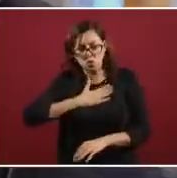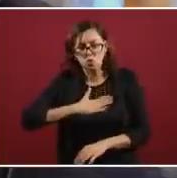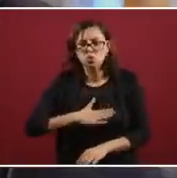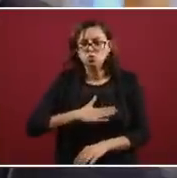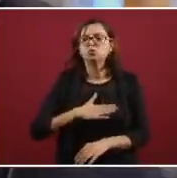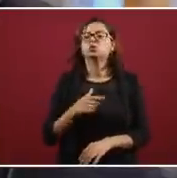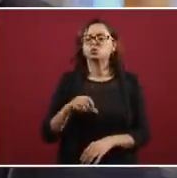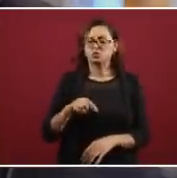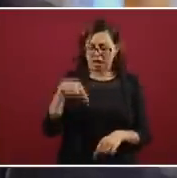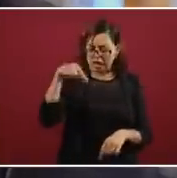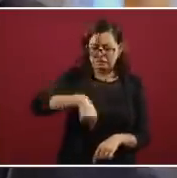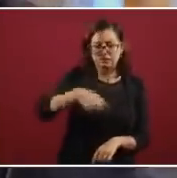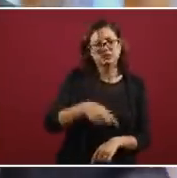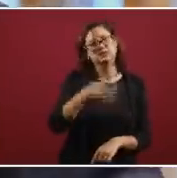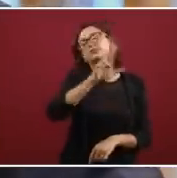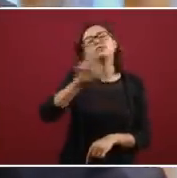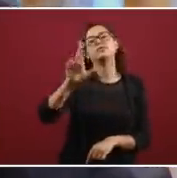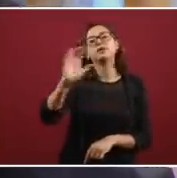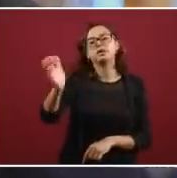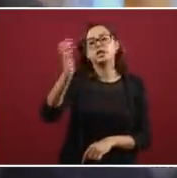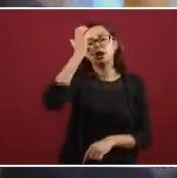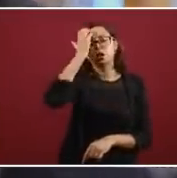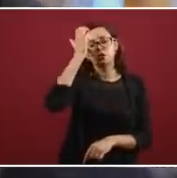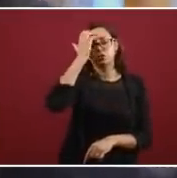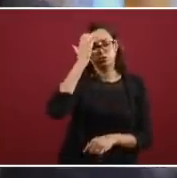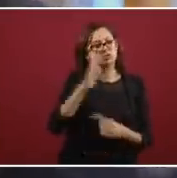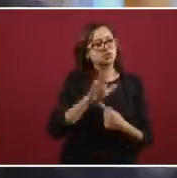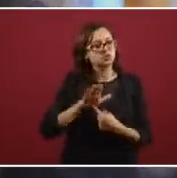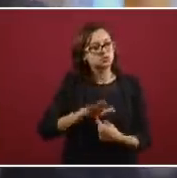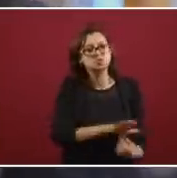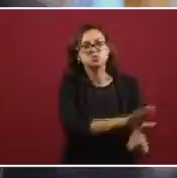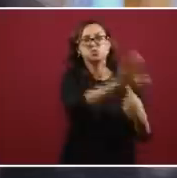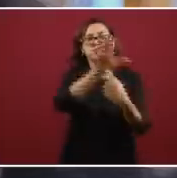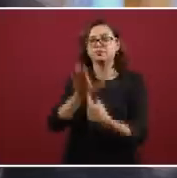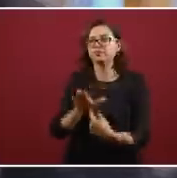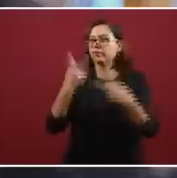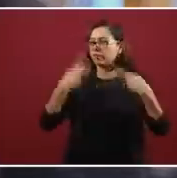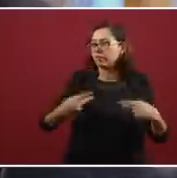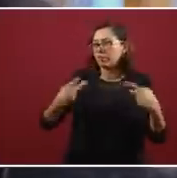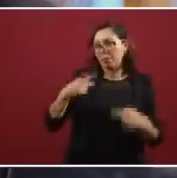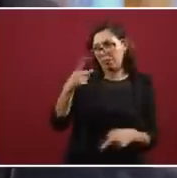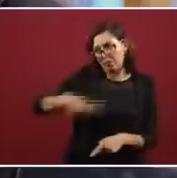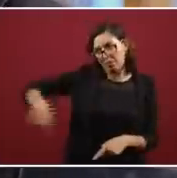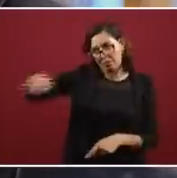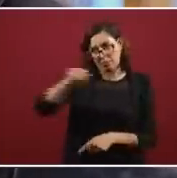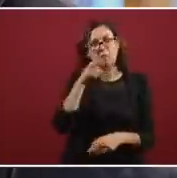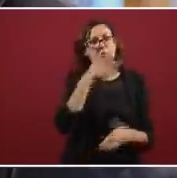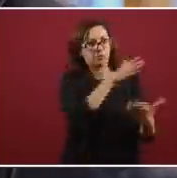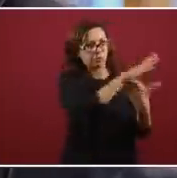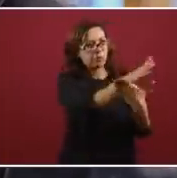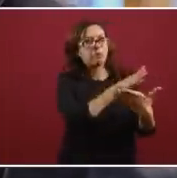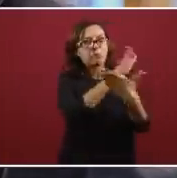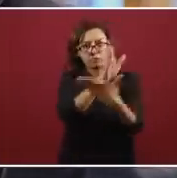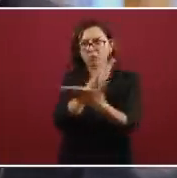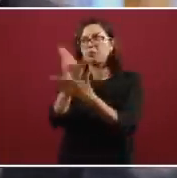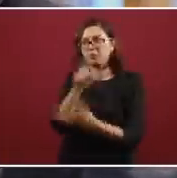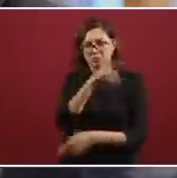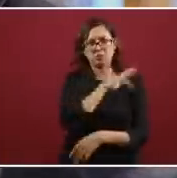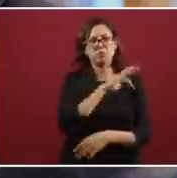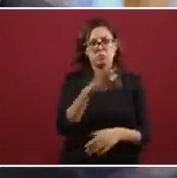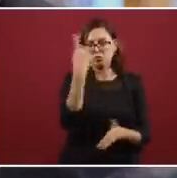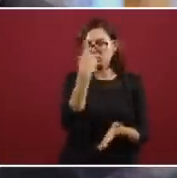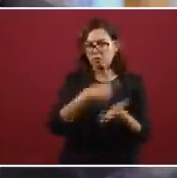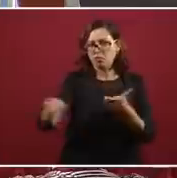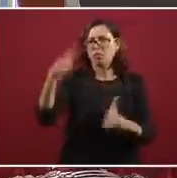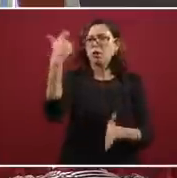un reconocimiento, aunque el verdadero reconocimiento se lo darán los consumidores consumiendo en esos lugares, como también señalar a